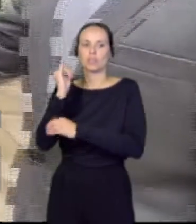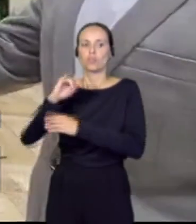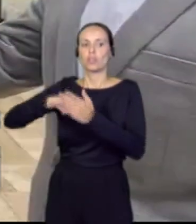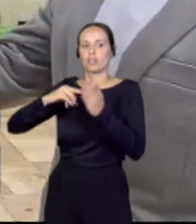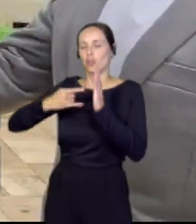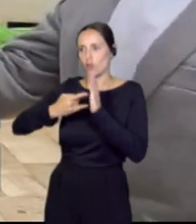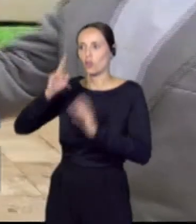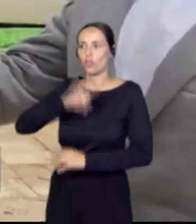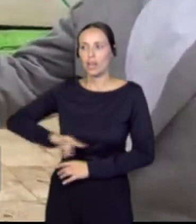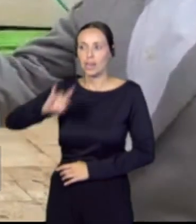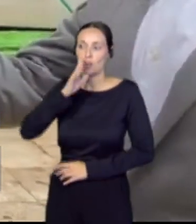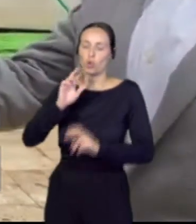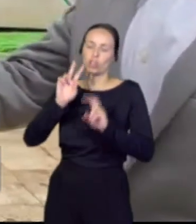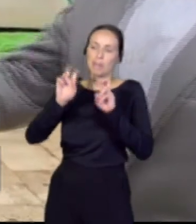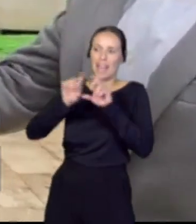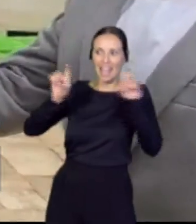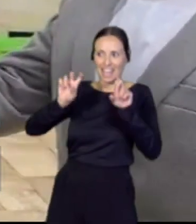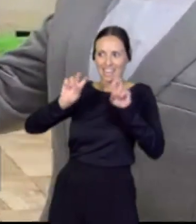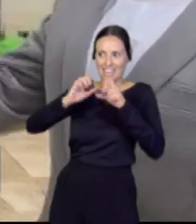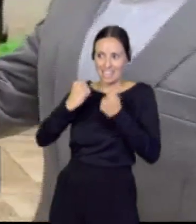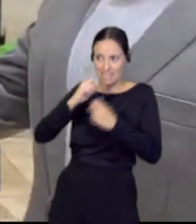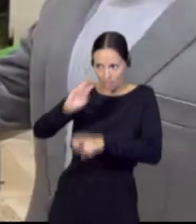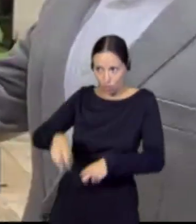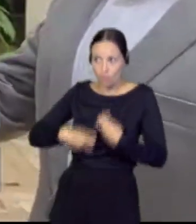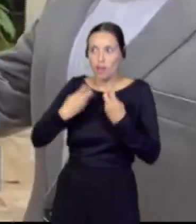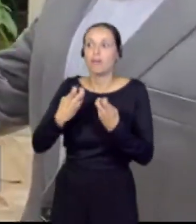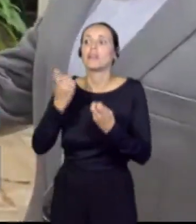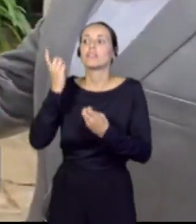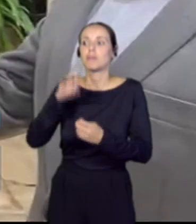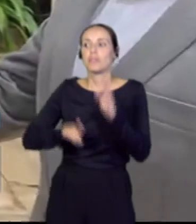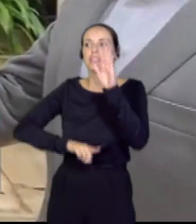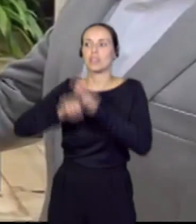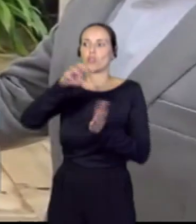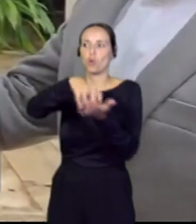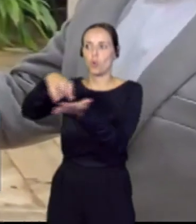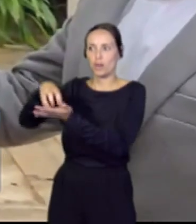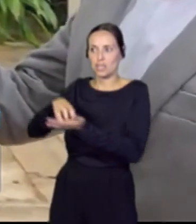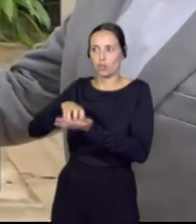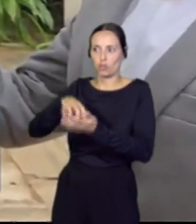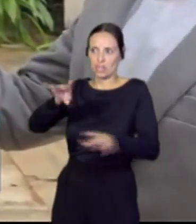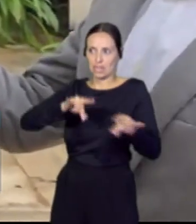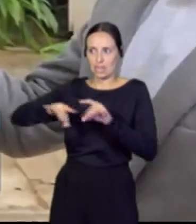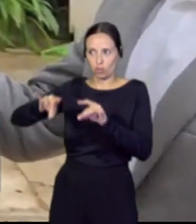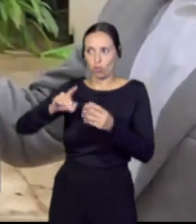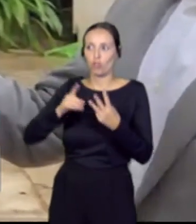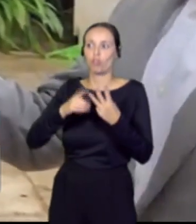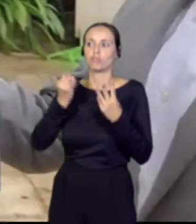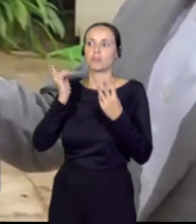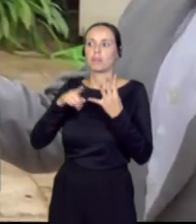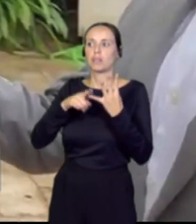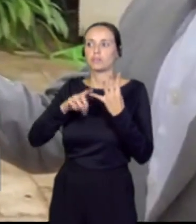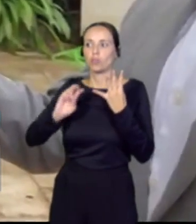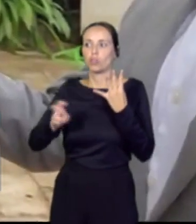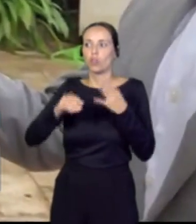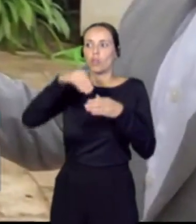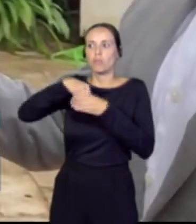y con el Renovable, está el plan para lo que es toda la planificación y desarrollo urbanístico del territorio, y luego hay miembros